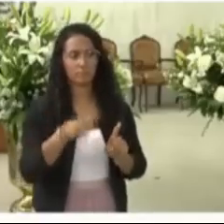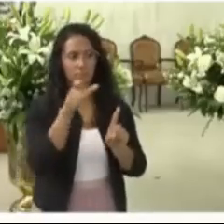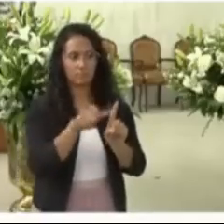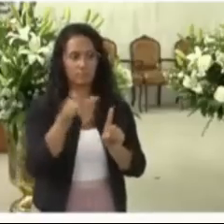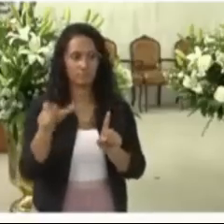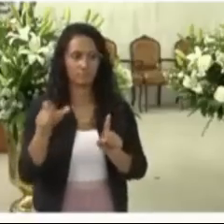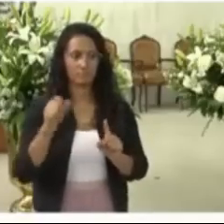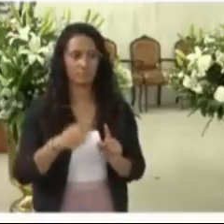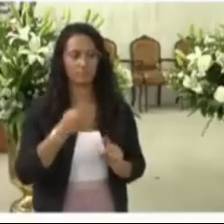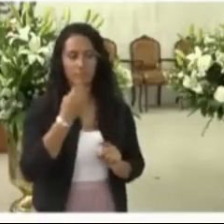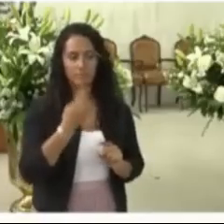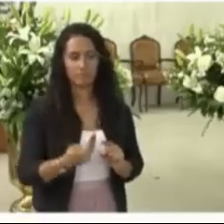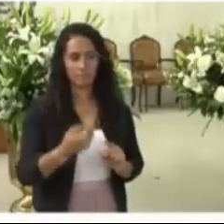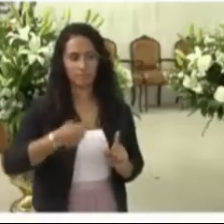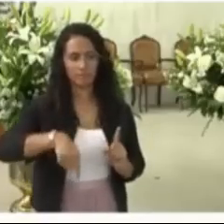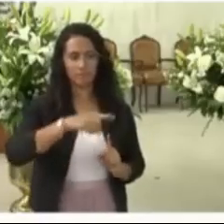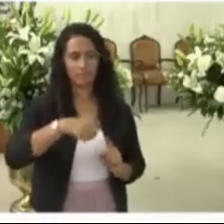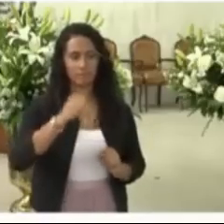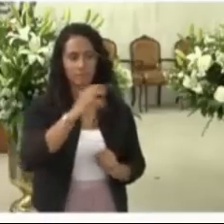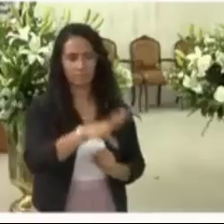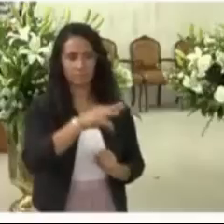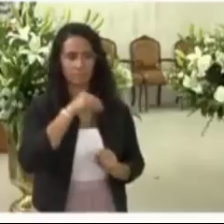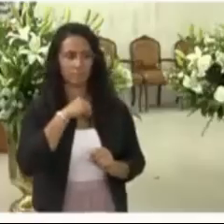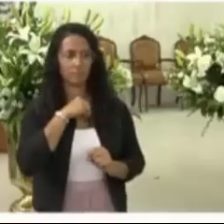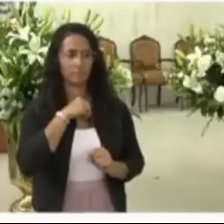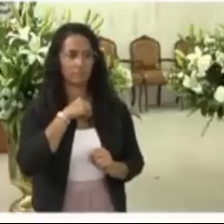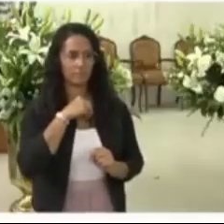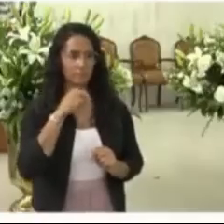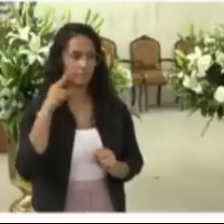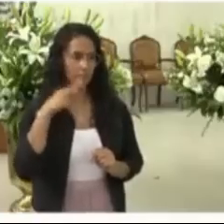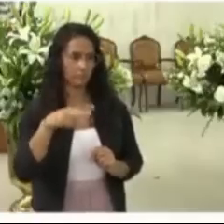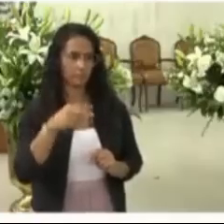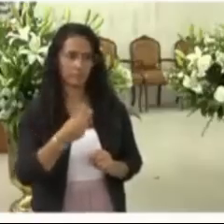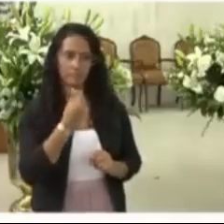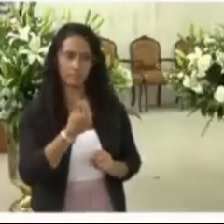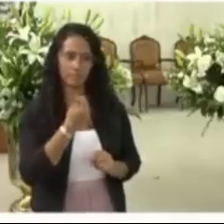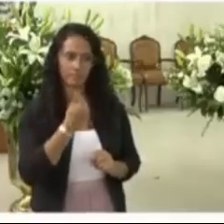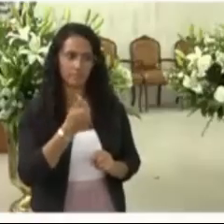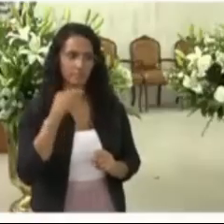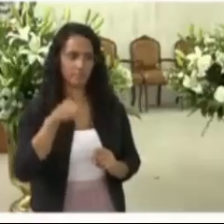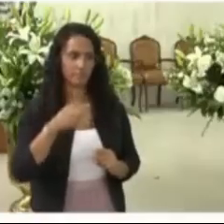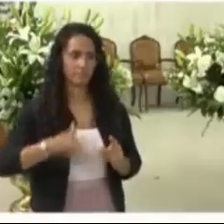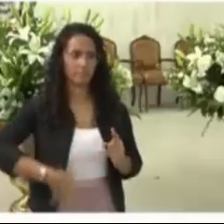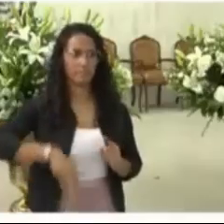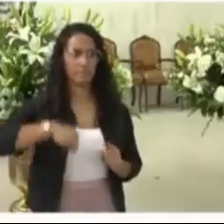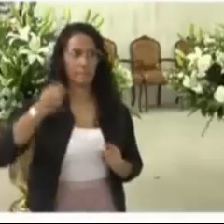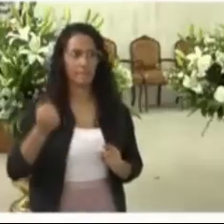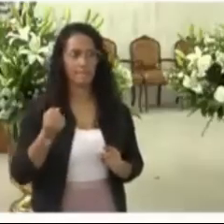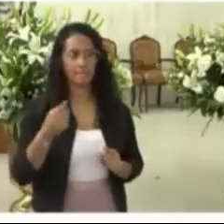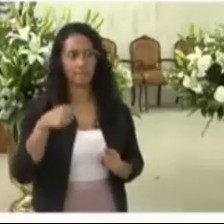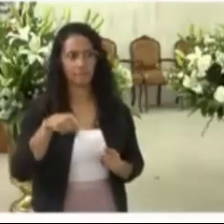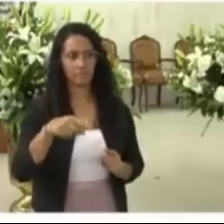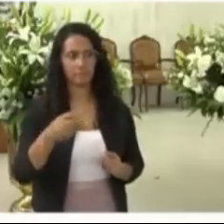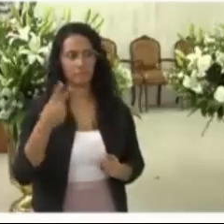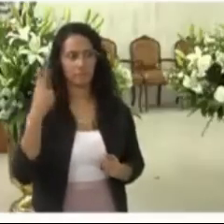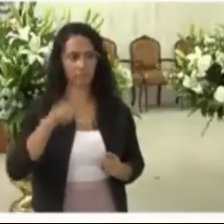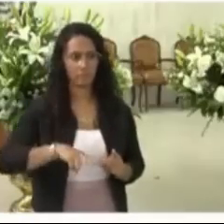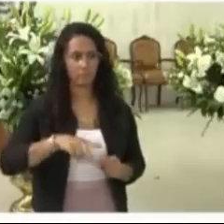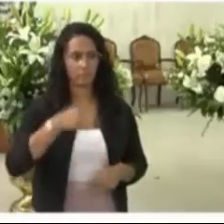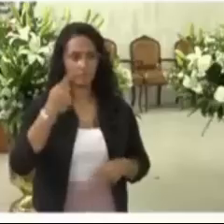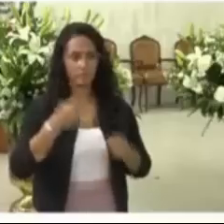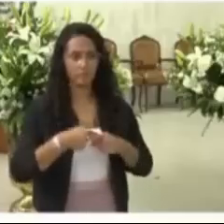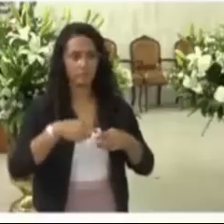un ejemplo y una inspiración para que como cristianos e hijos de Dios sepamos qué hacer